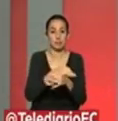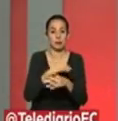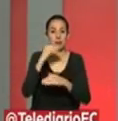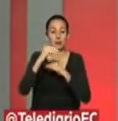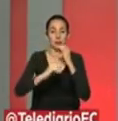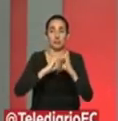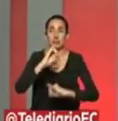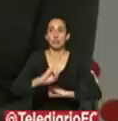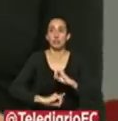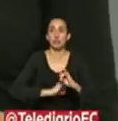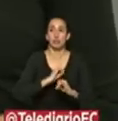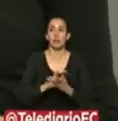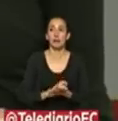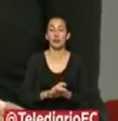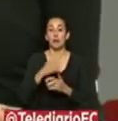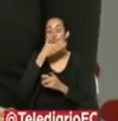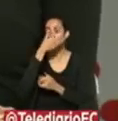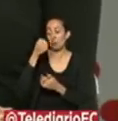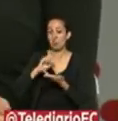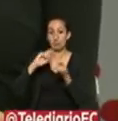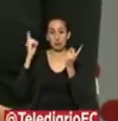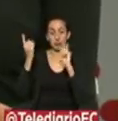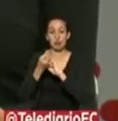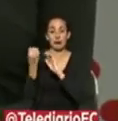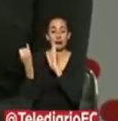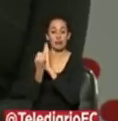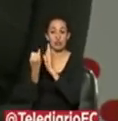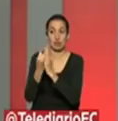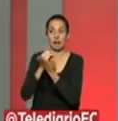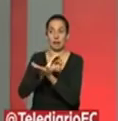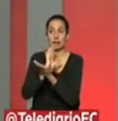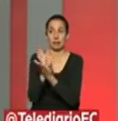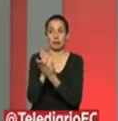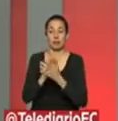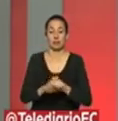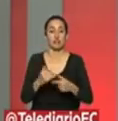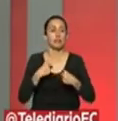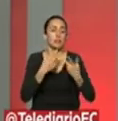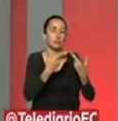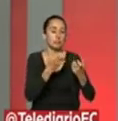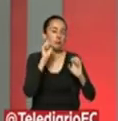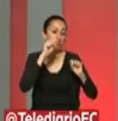internacional. ¿Todo esto mejorará la imagen de la Asamblea? ¿Usted espera que sea así? Espero que sí.